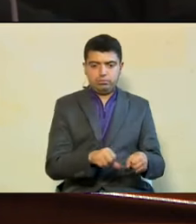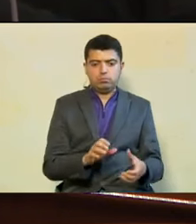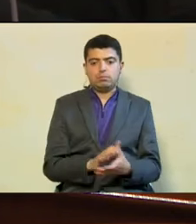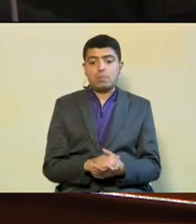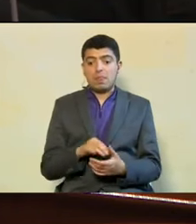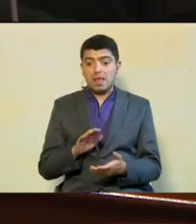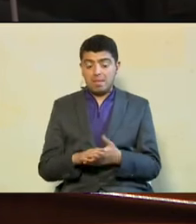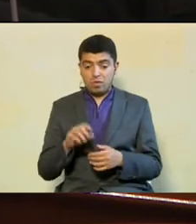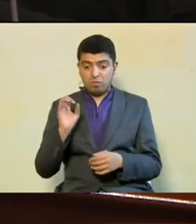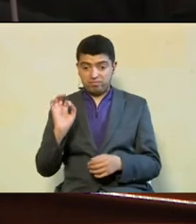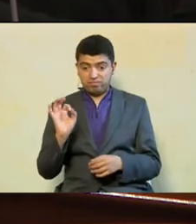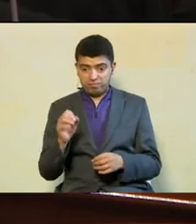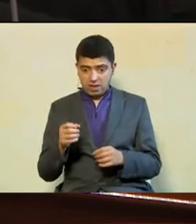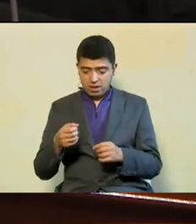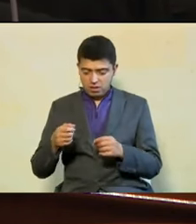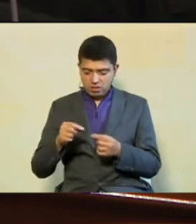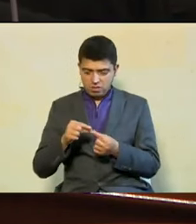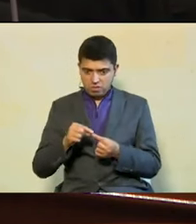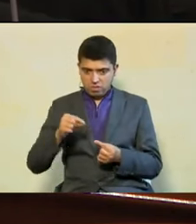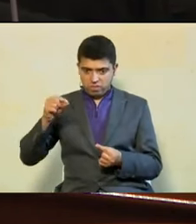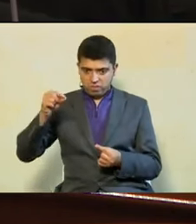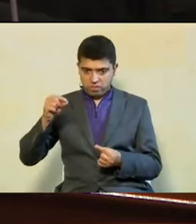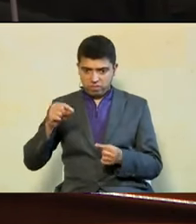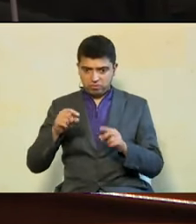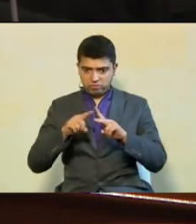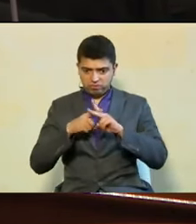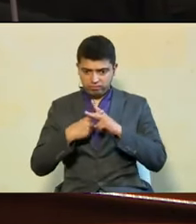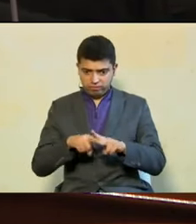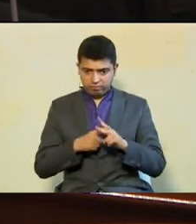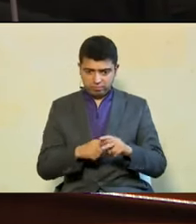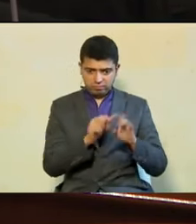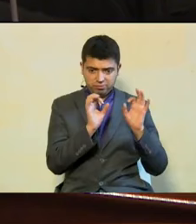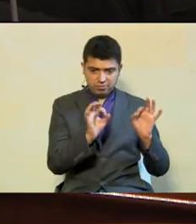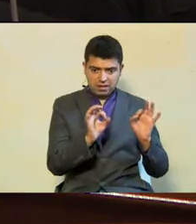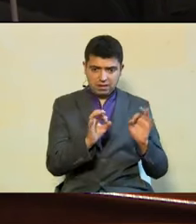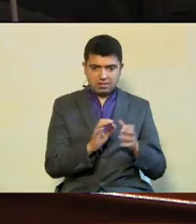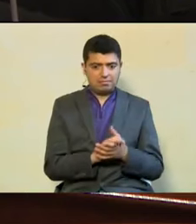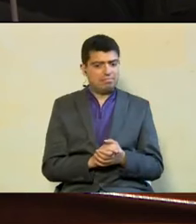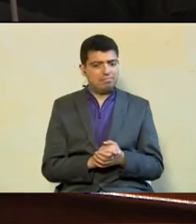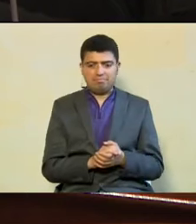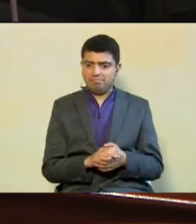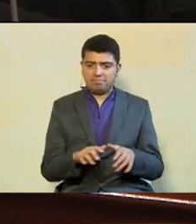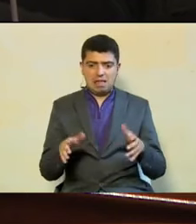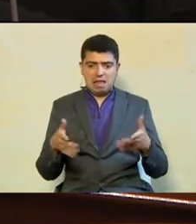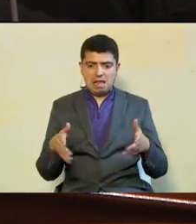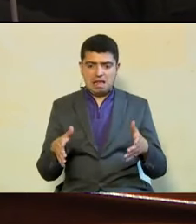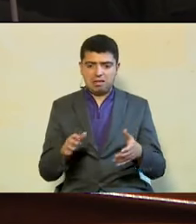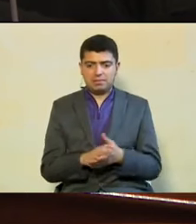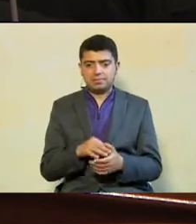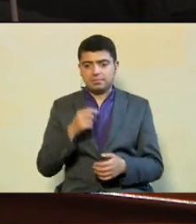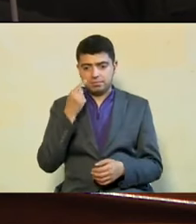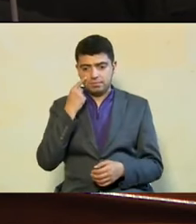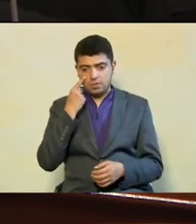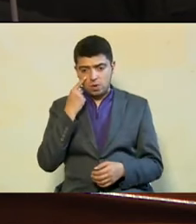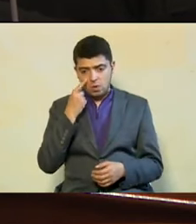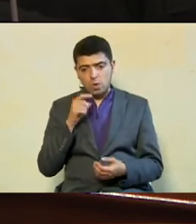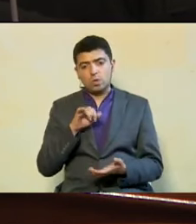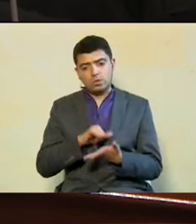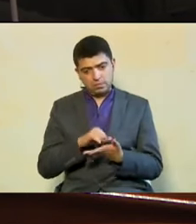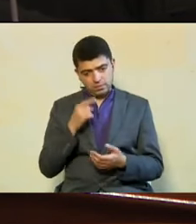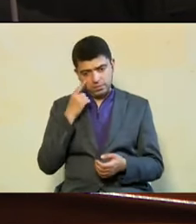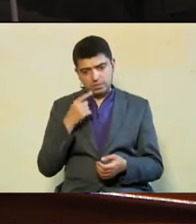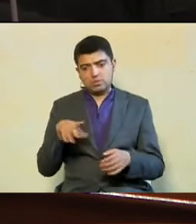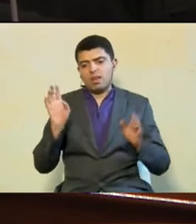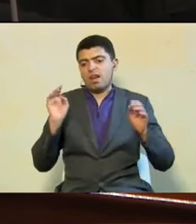equipo sin los elementos idóneos no nos prestemos para legalizar y legitimar eso derecho al trabajo de los